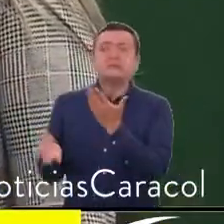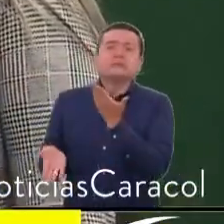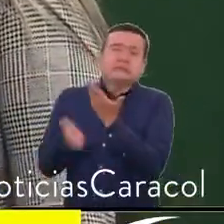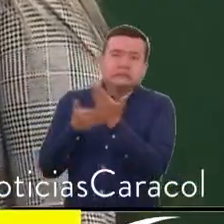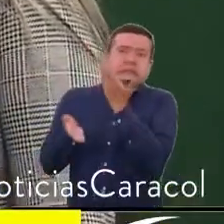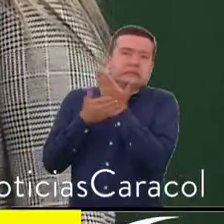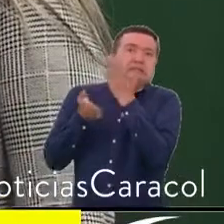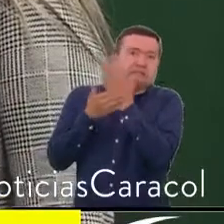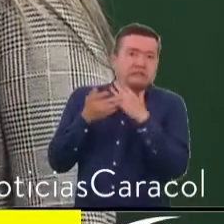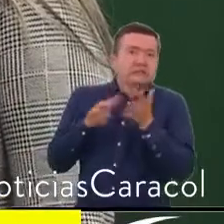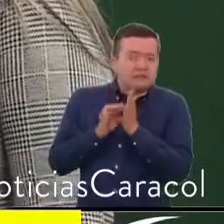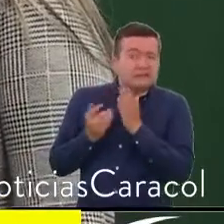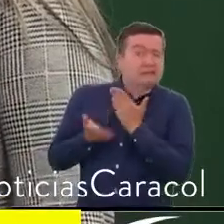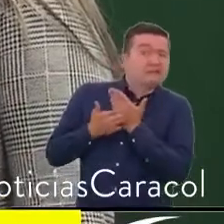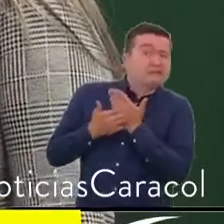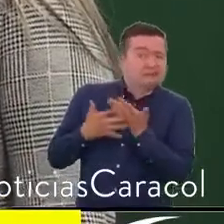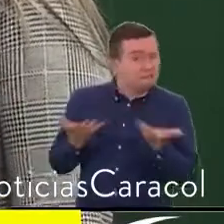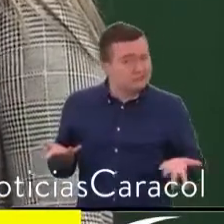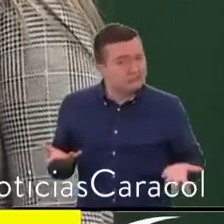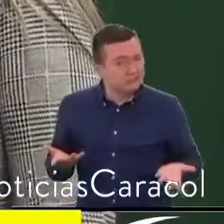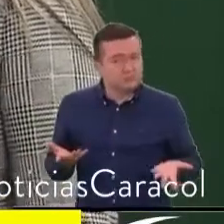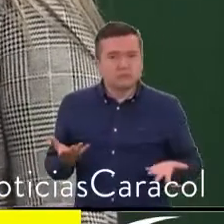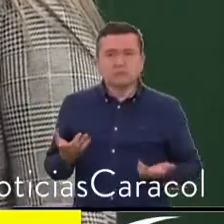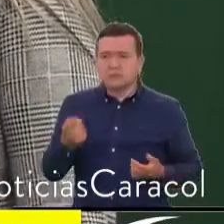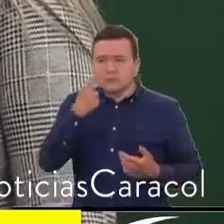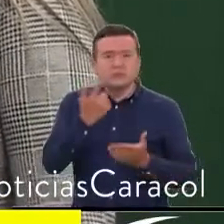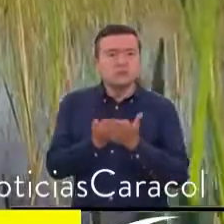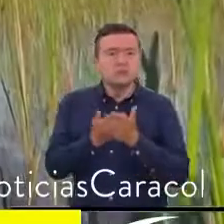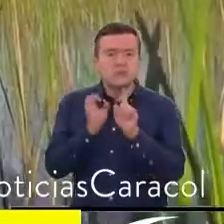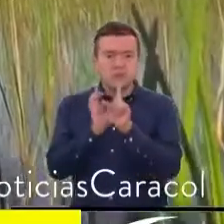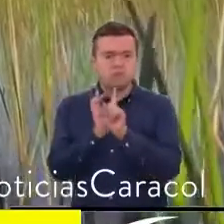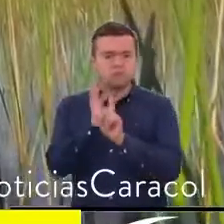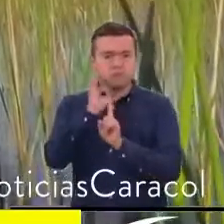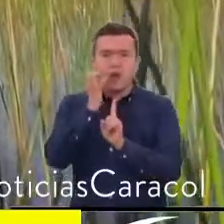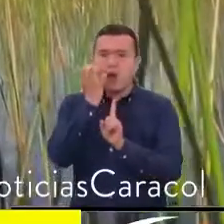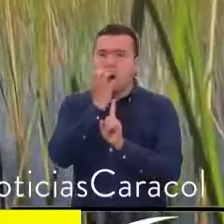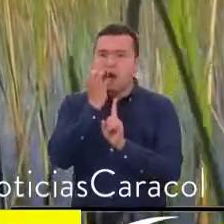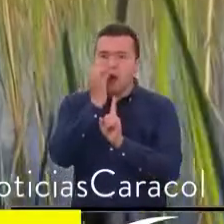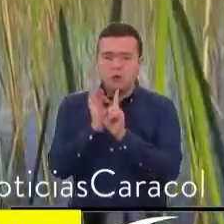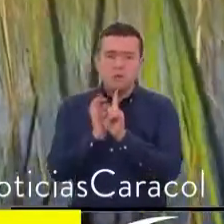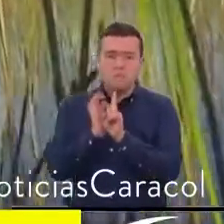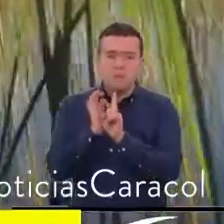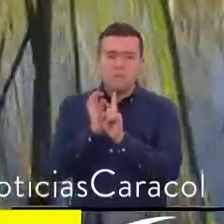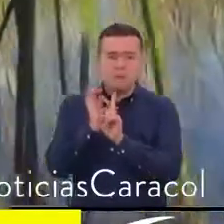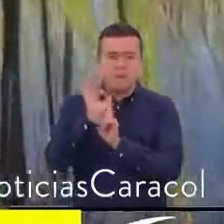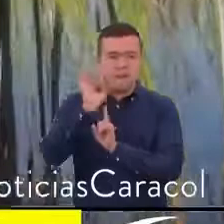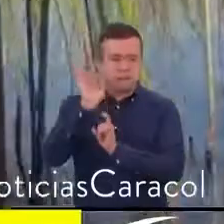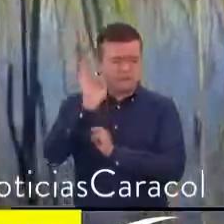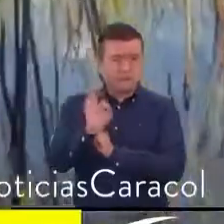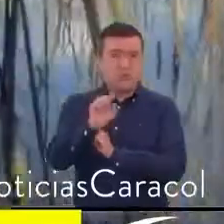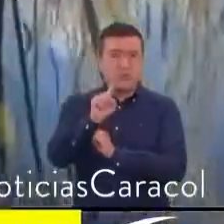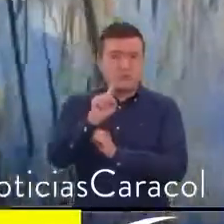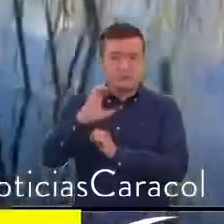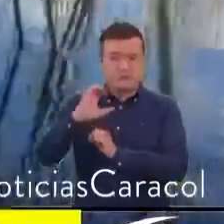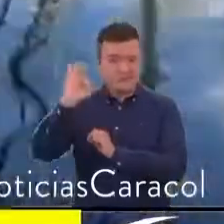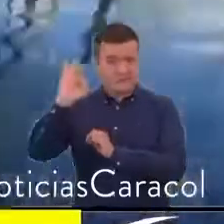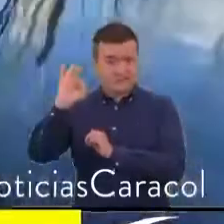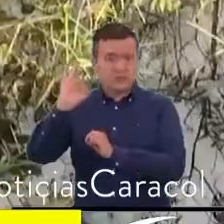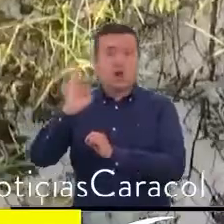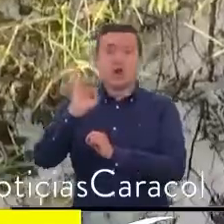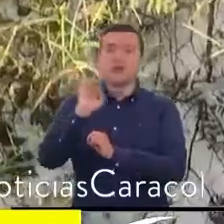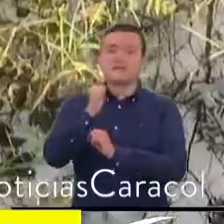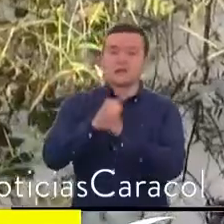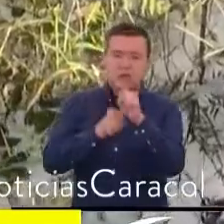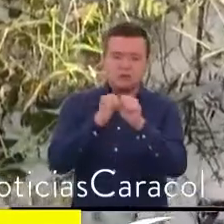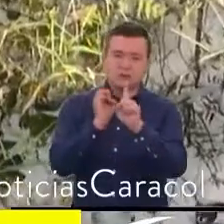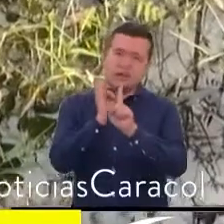ello es lo que ha venido aumentando las temperaturas. Ha venido aumentando un grado centígrado cada 10 años. Se